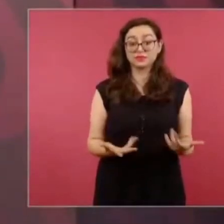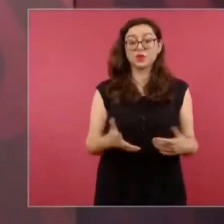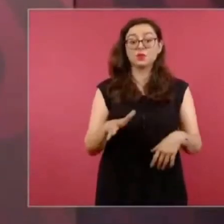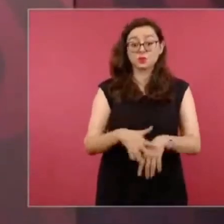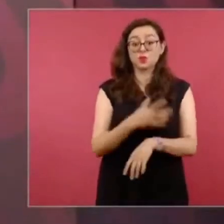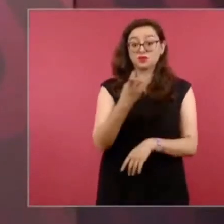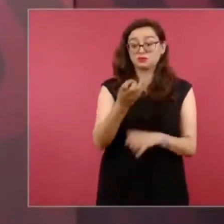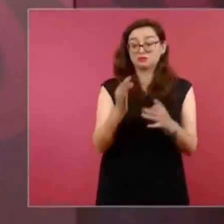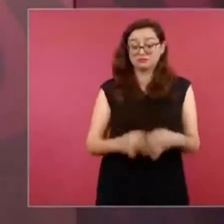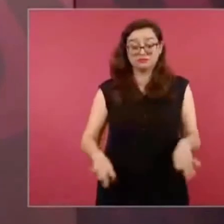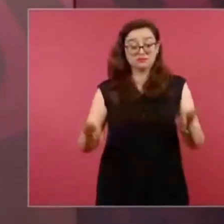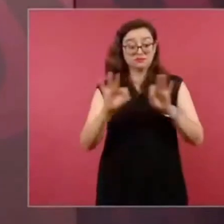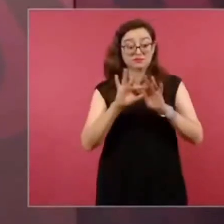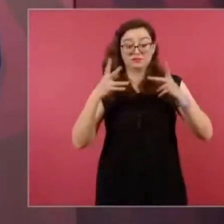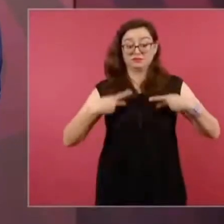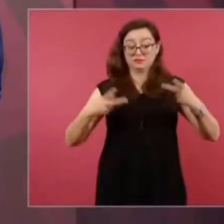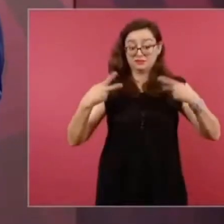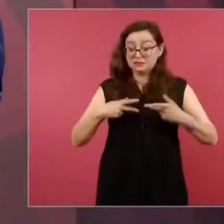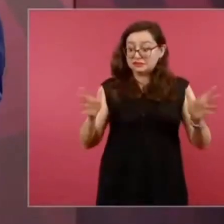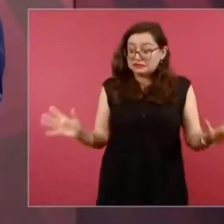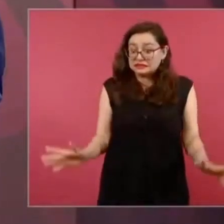intelectual en el país.